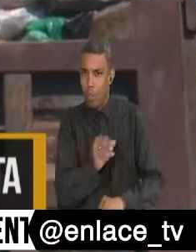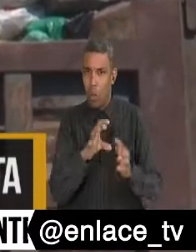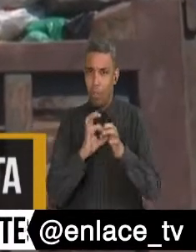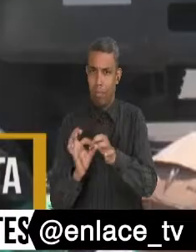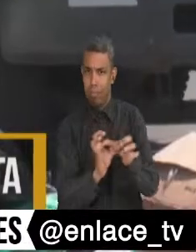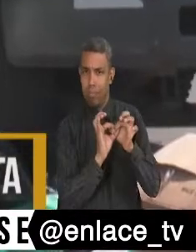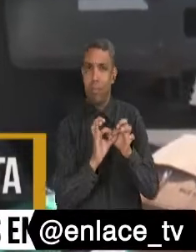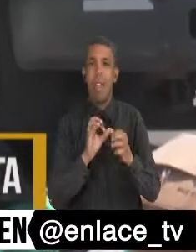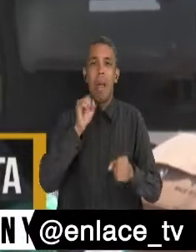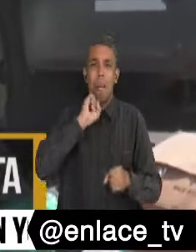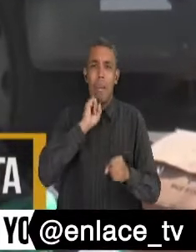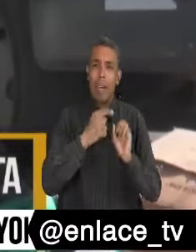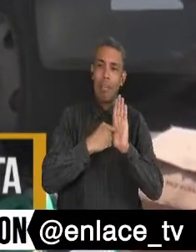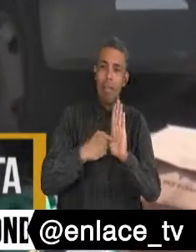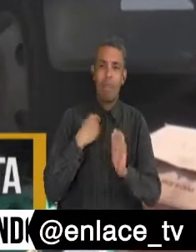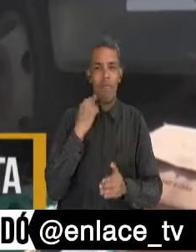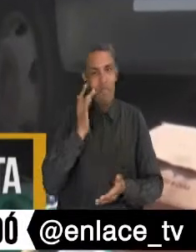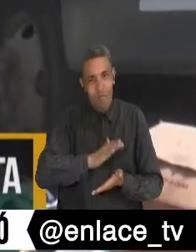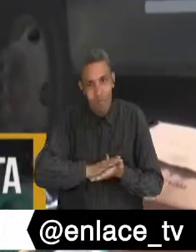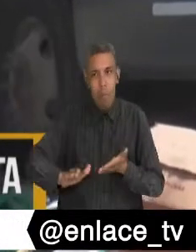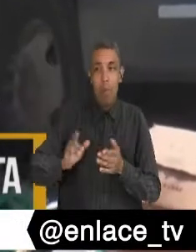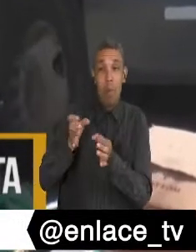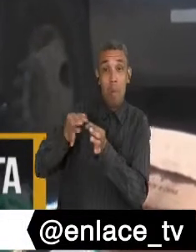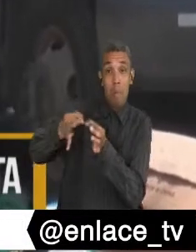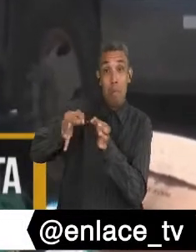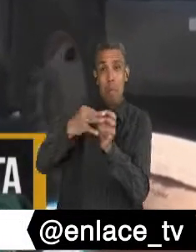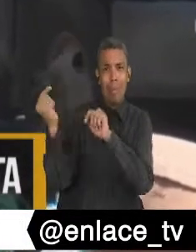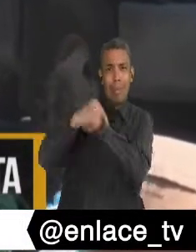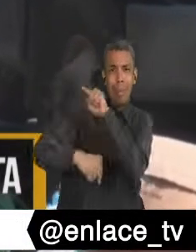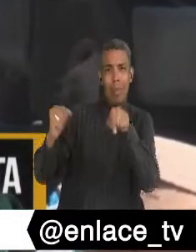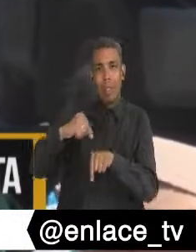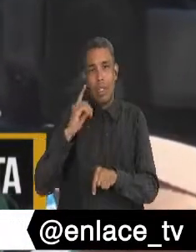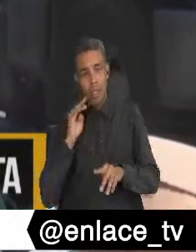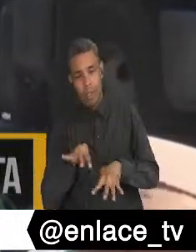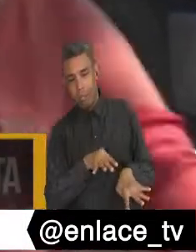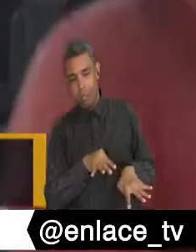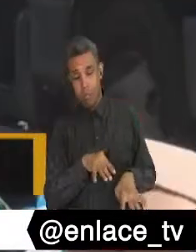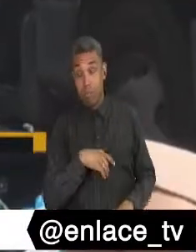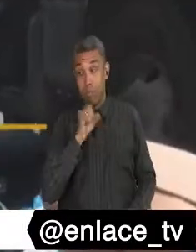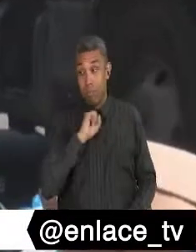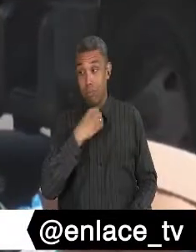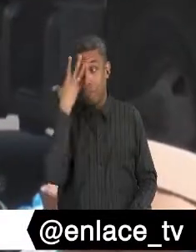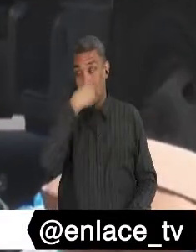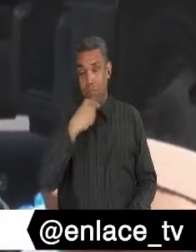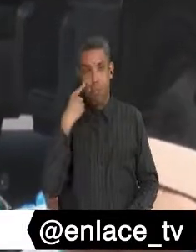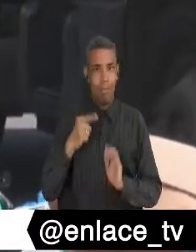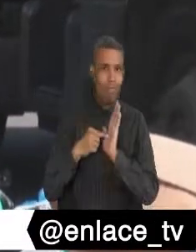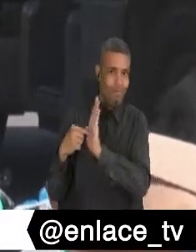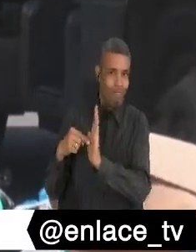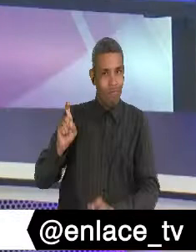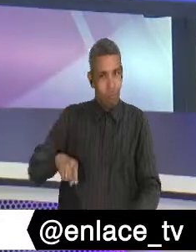del municipio limpias y ordenadas para mostrar a propios extraños el mejor aspecto de Barranca Bermeja.